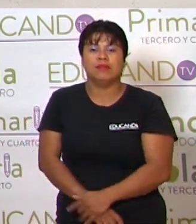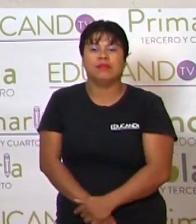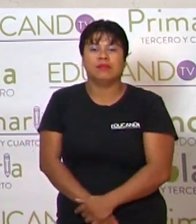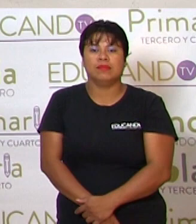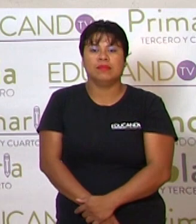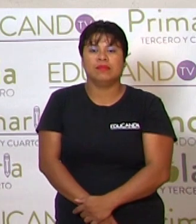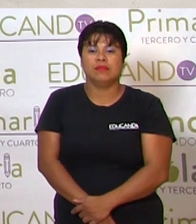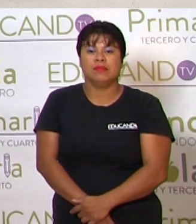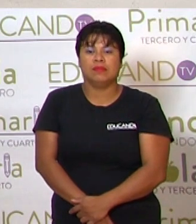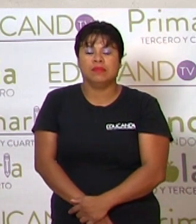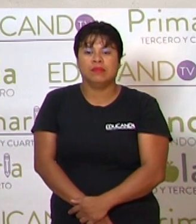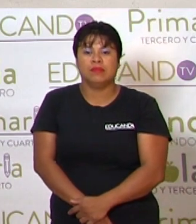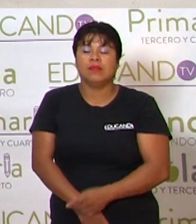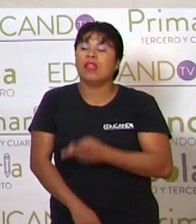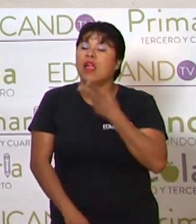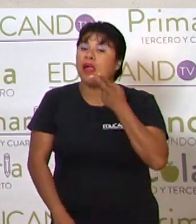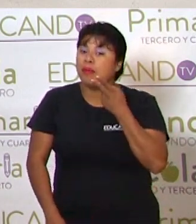¿bien?